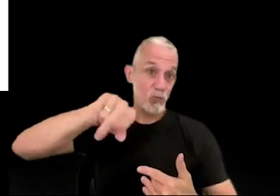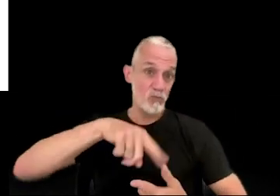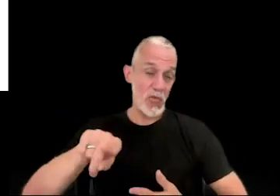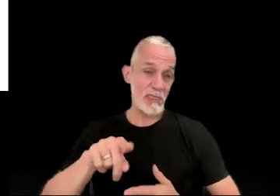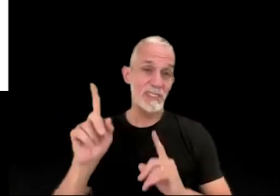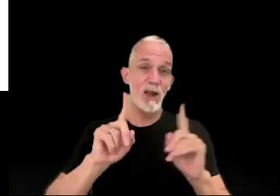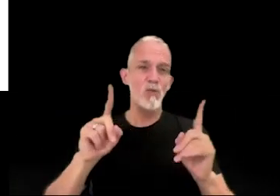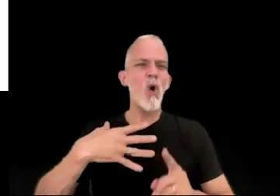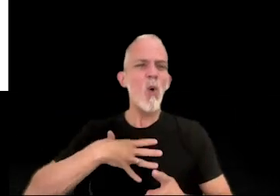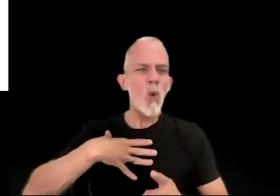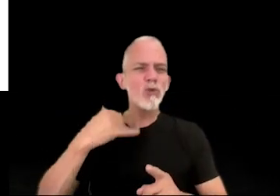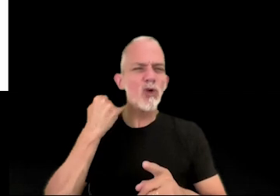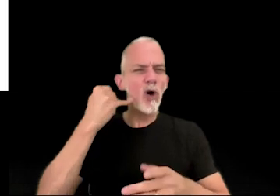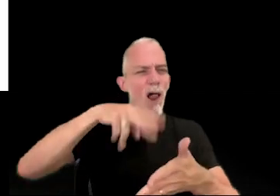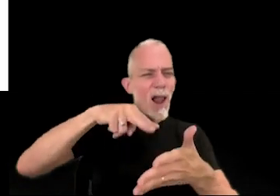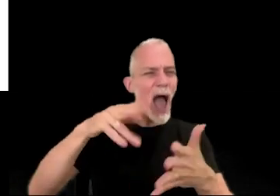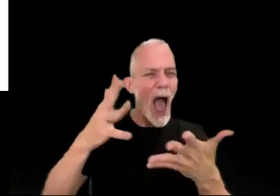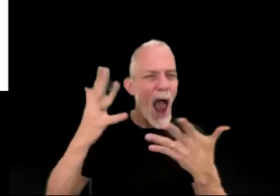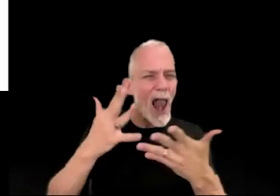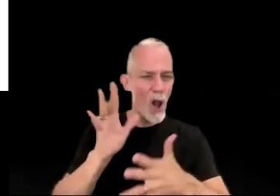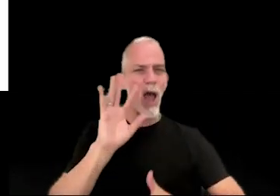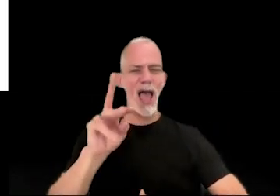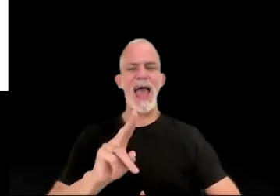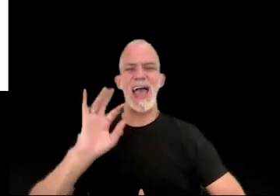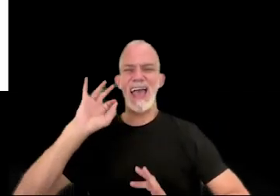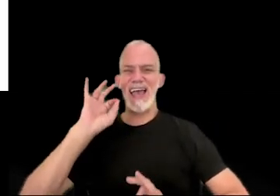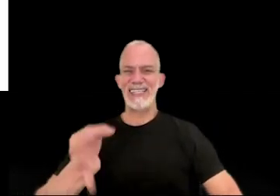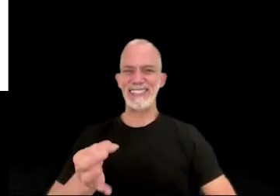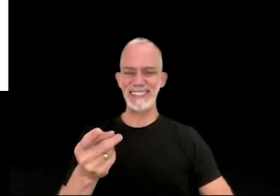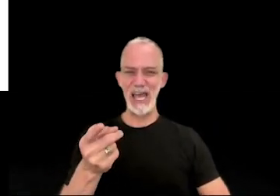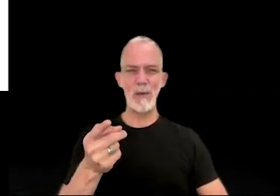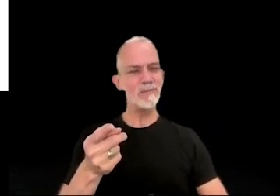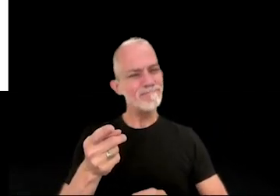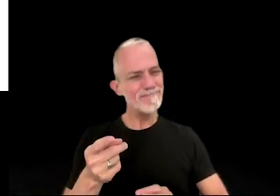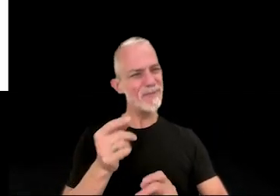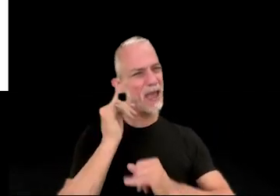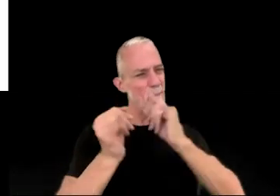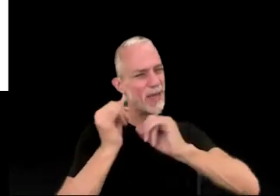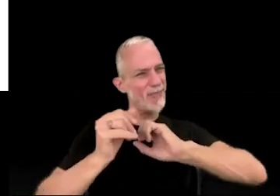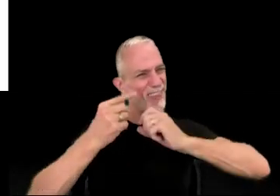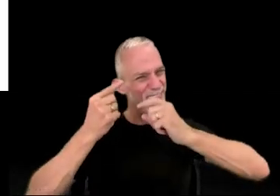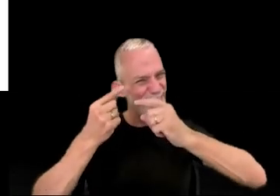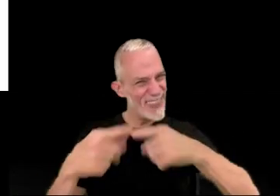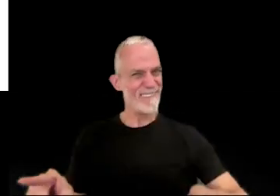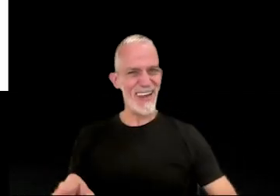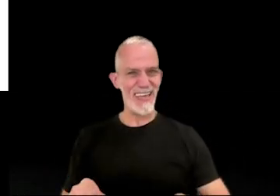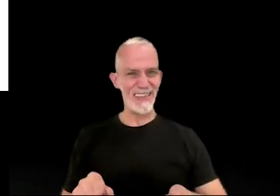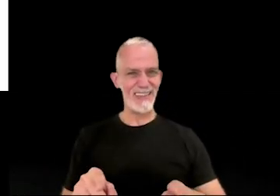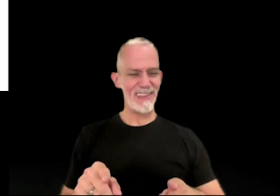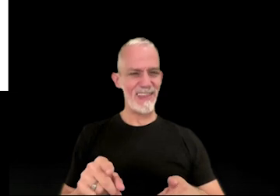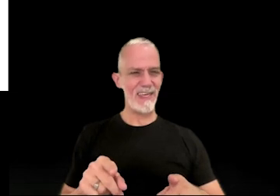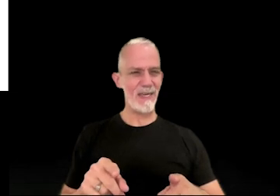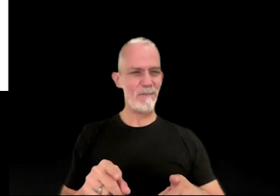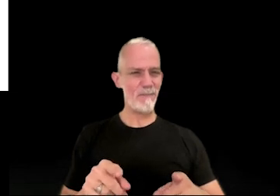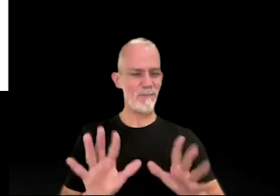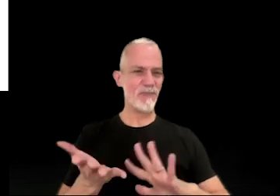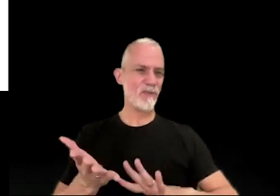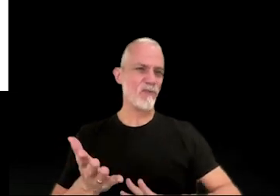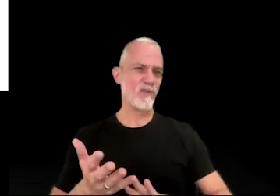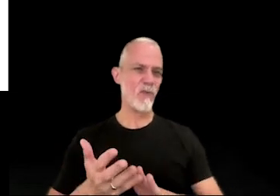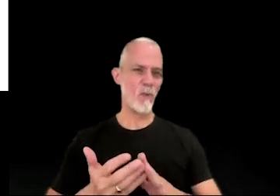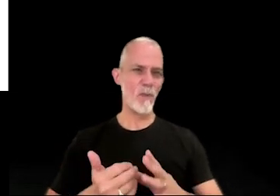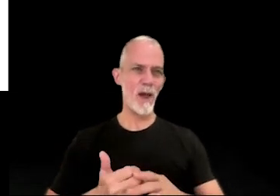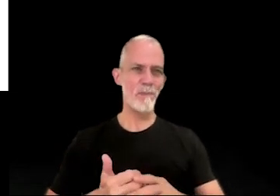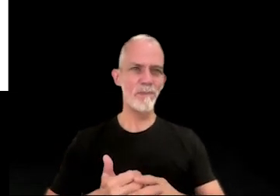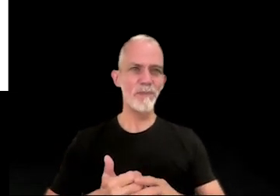cursos, hayan leído, van a ver que les hice dar una vuelta. Estoy haciendo un